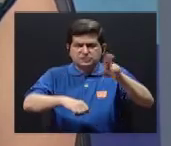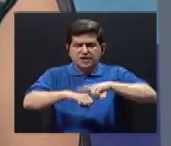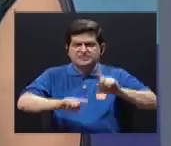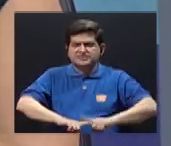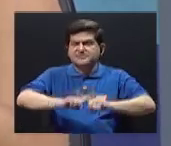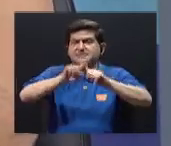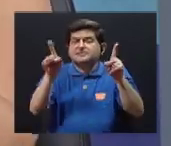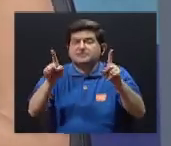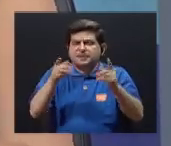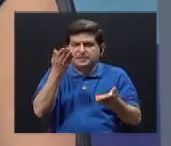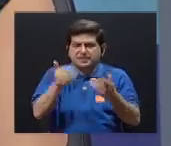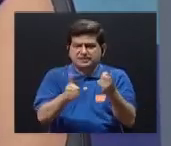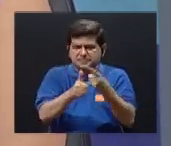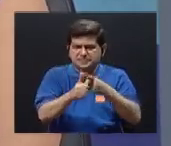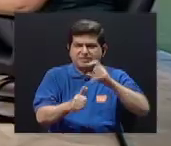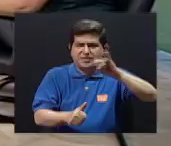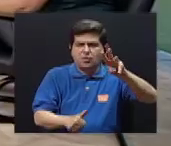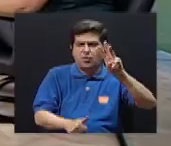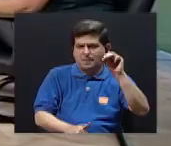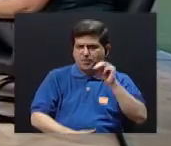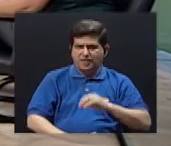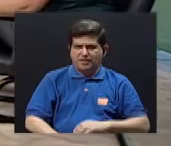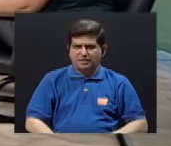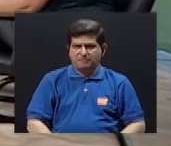diferente. Tal vez primero Juan Manuel.